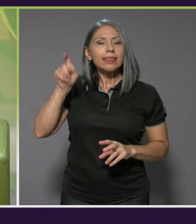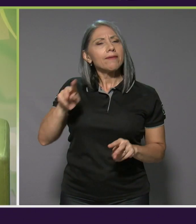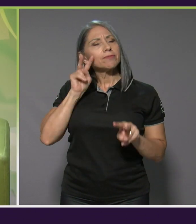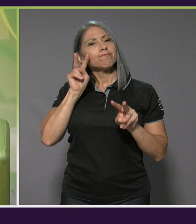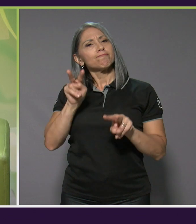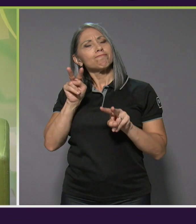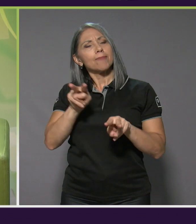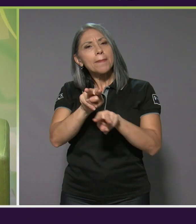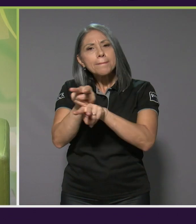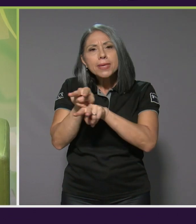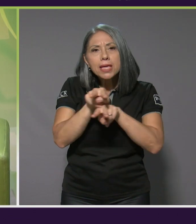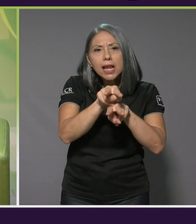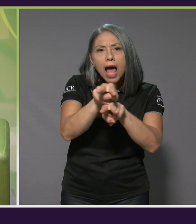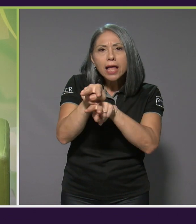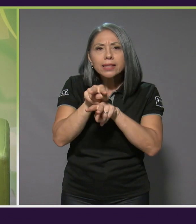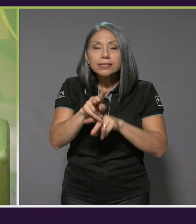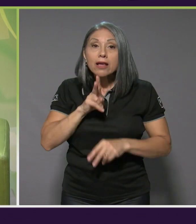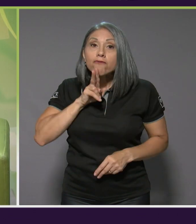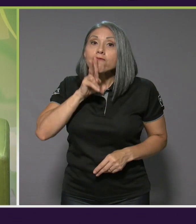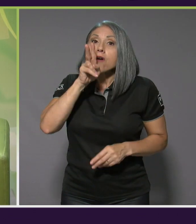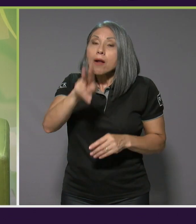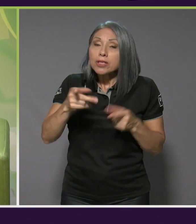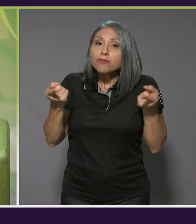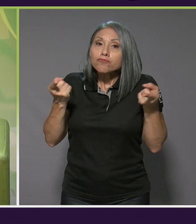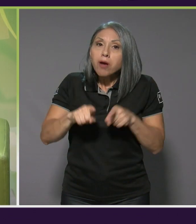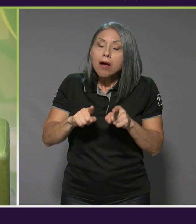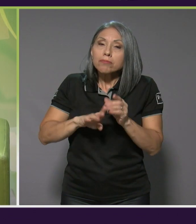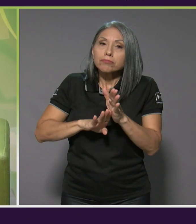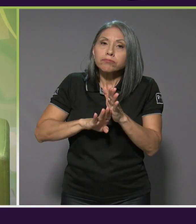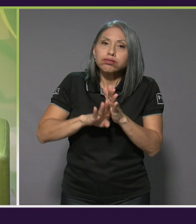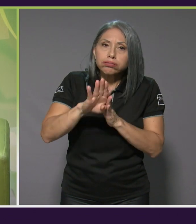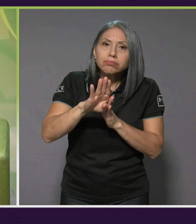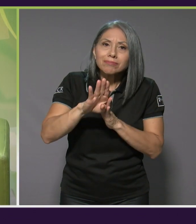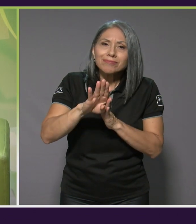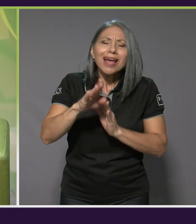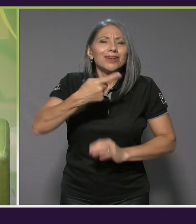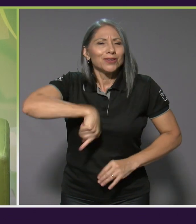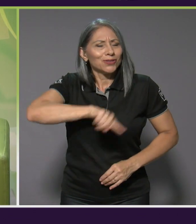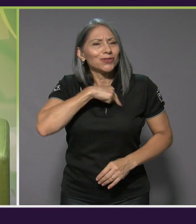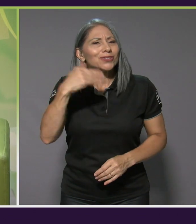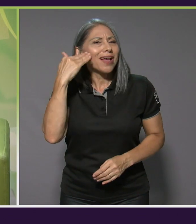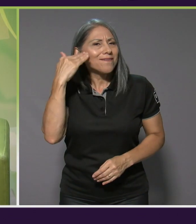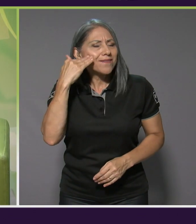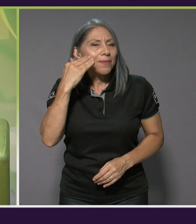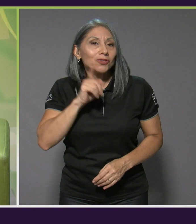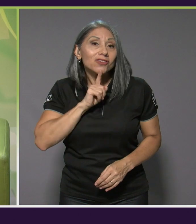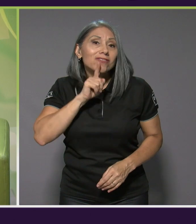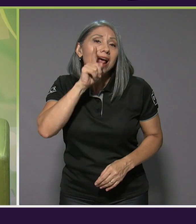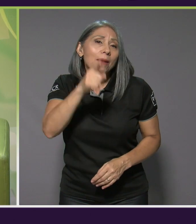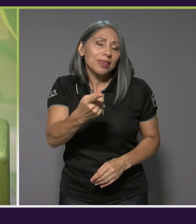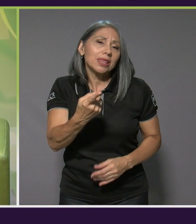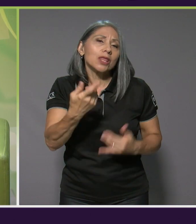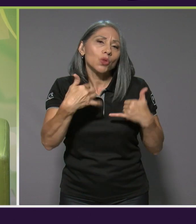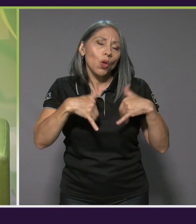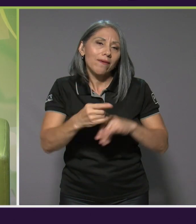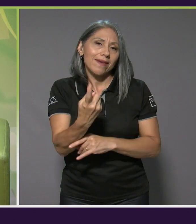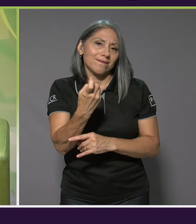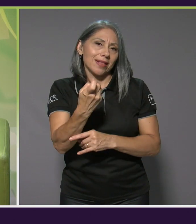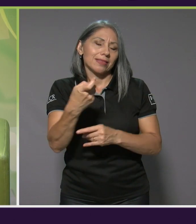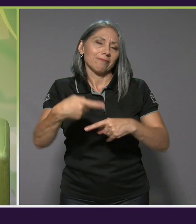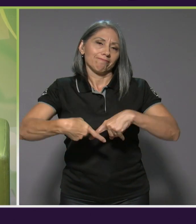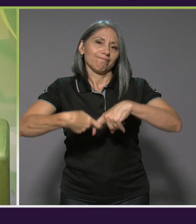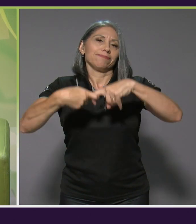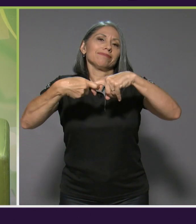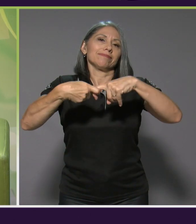de si se está progresando, ¿verdad?, en cumplirlo. Sabemos que estamos lejos en la realidad de que las leyes se apliquen